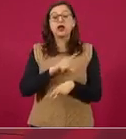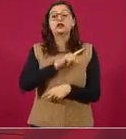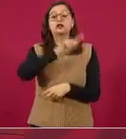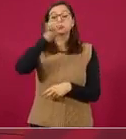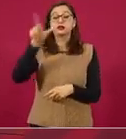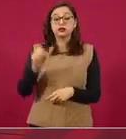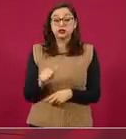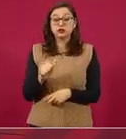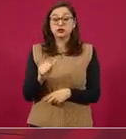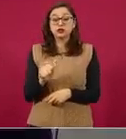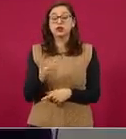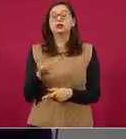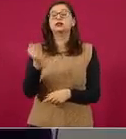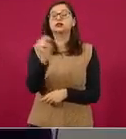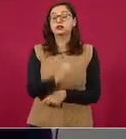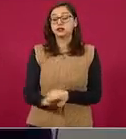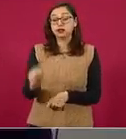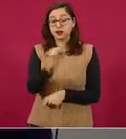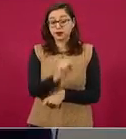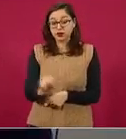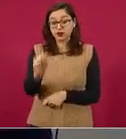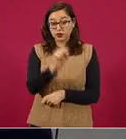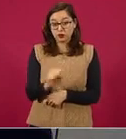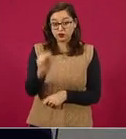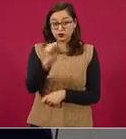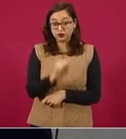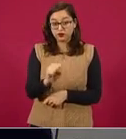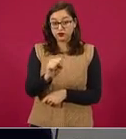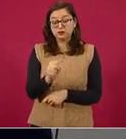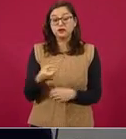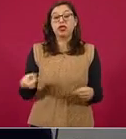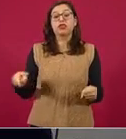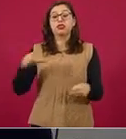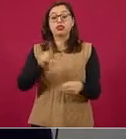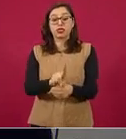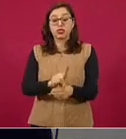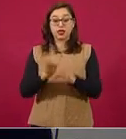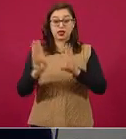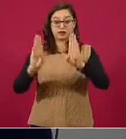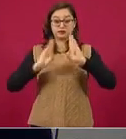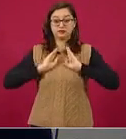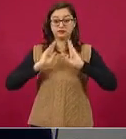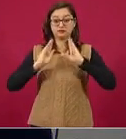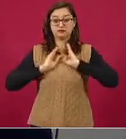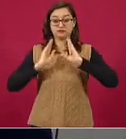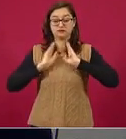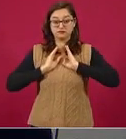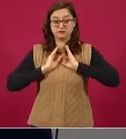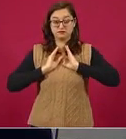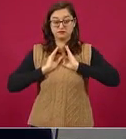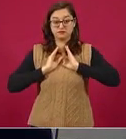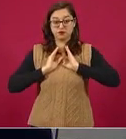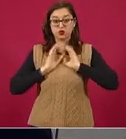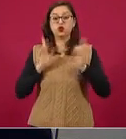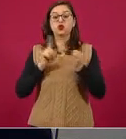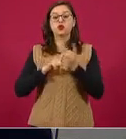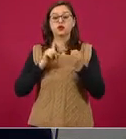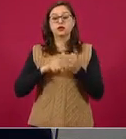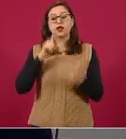al día siguiente, el sábado, que es el día del ejército, vamos a estar en la hacienda de